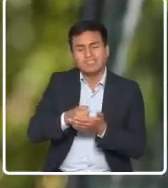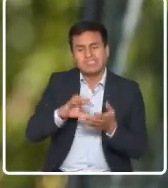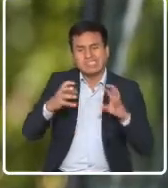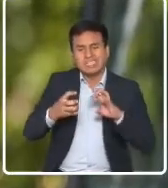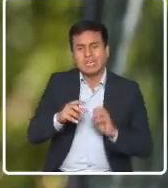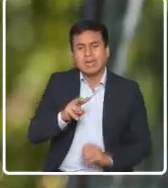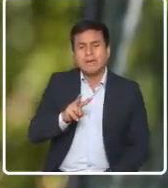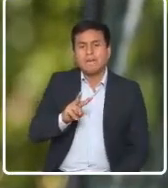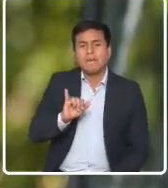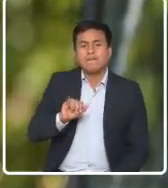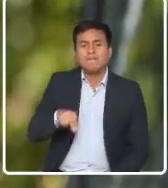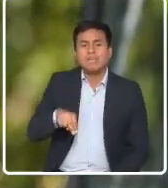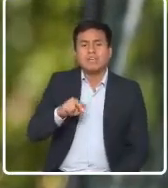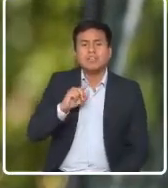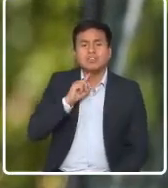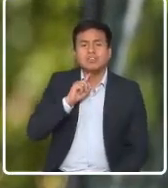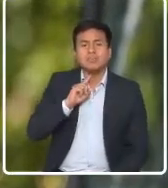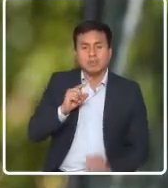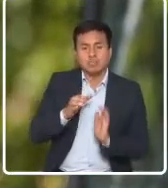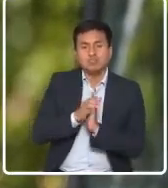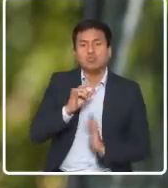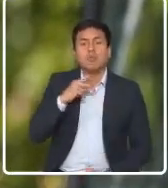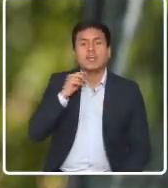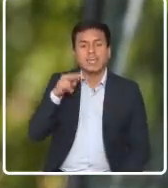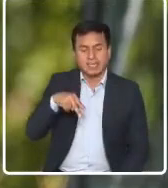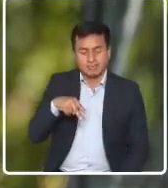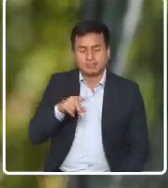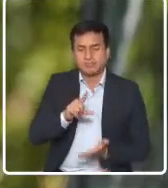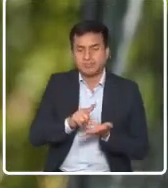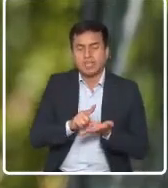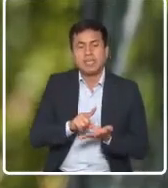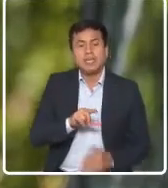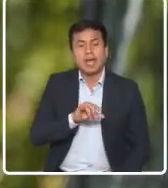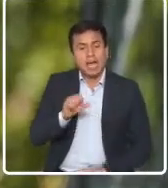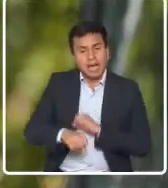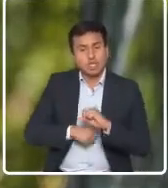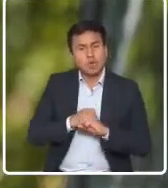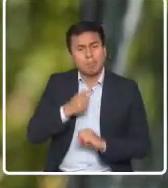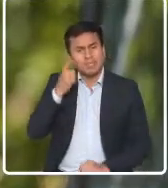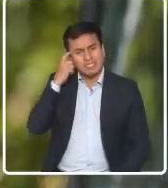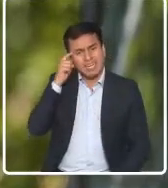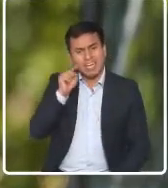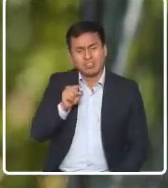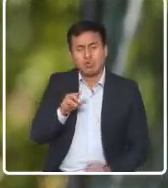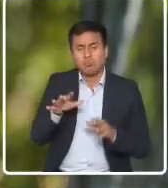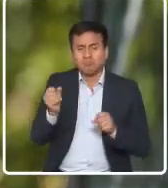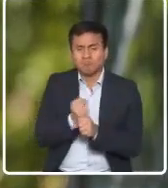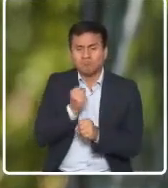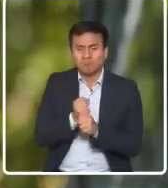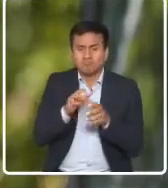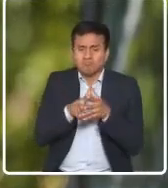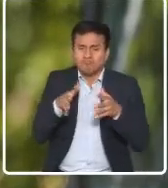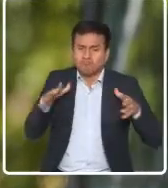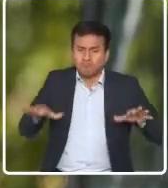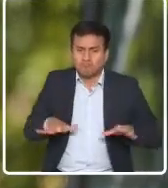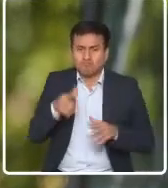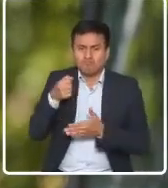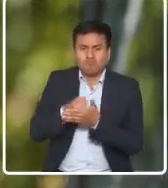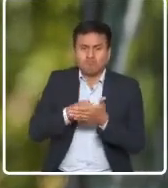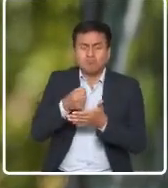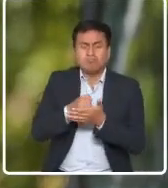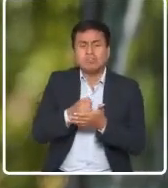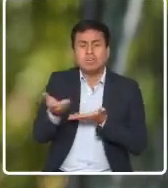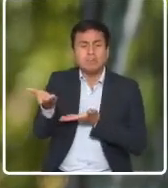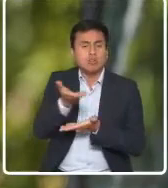Bichuquén. Es pensando en todos ellos que estos años hemos trabajado de manera incansable en este espacio